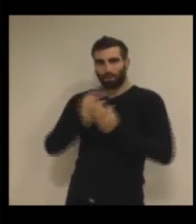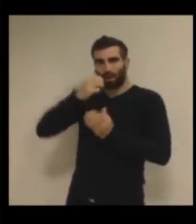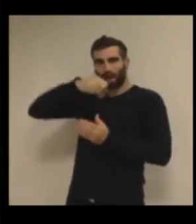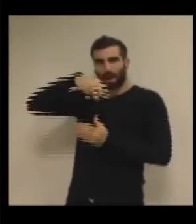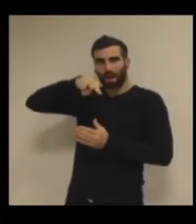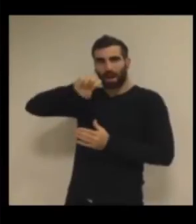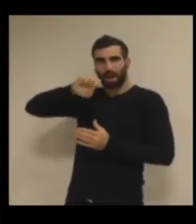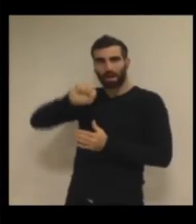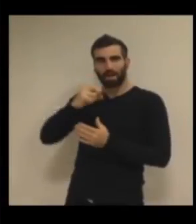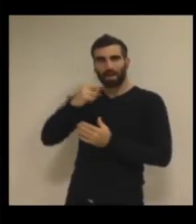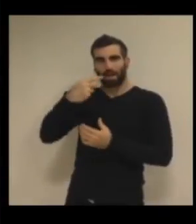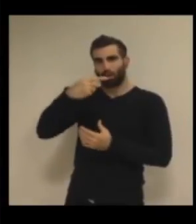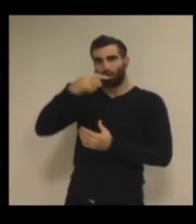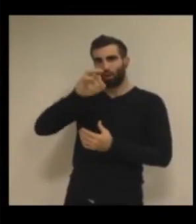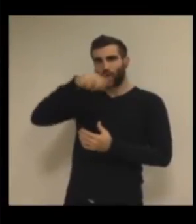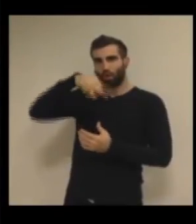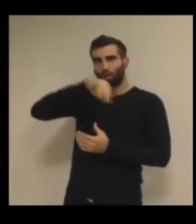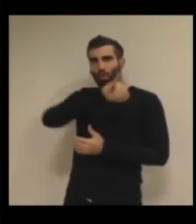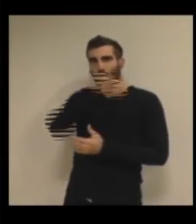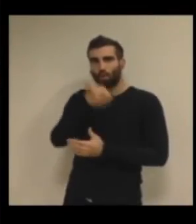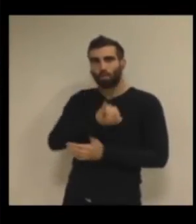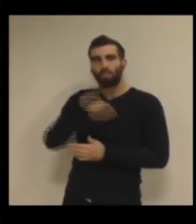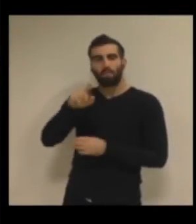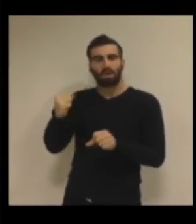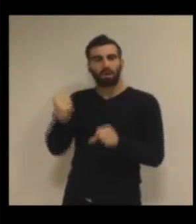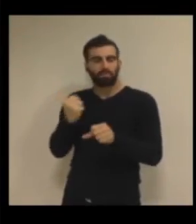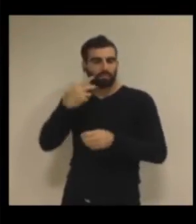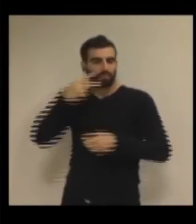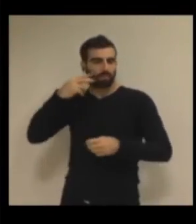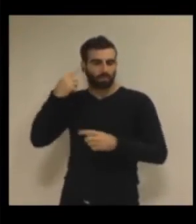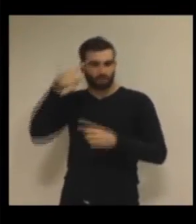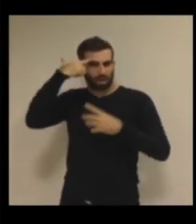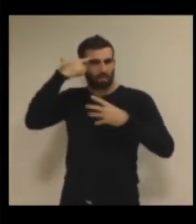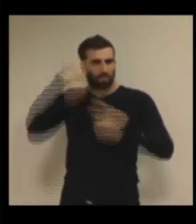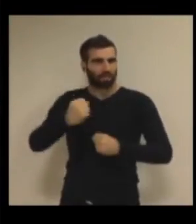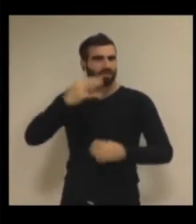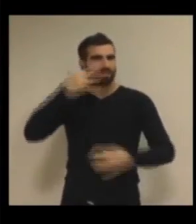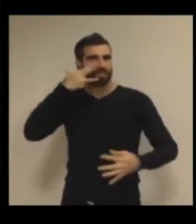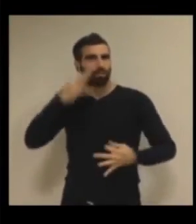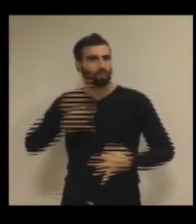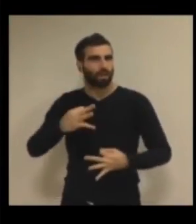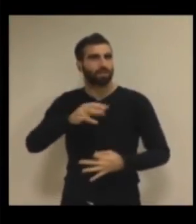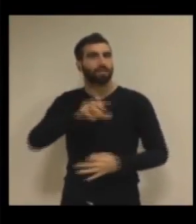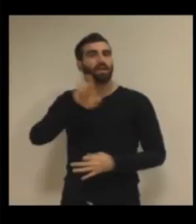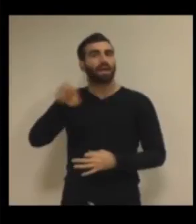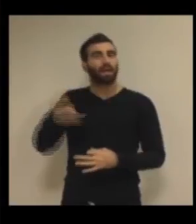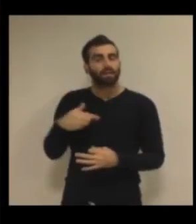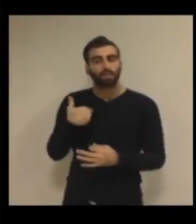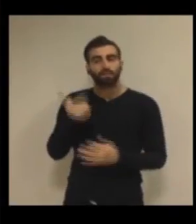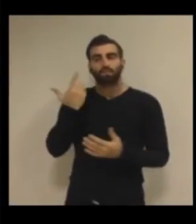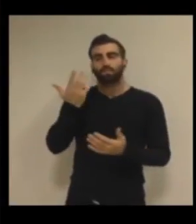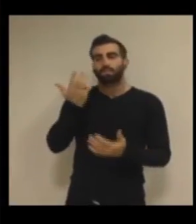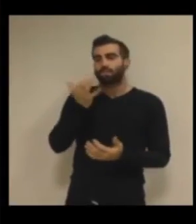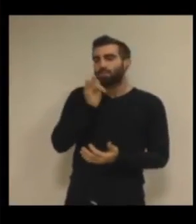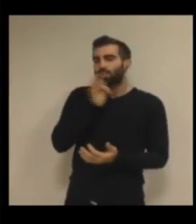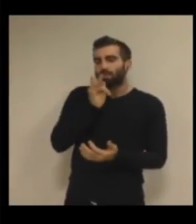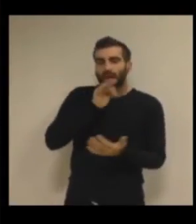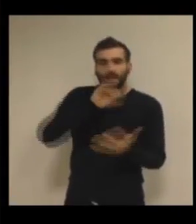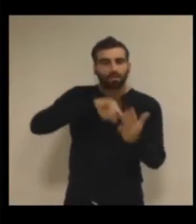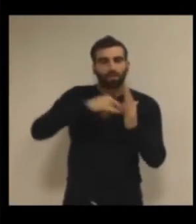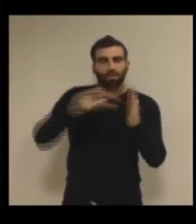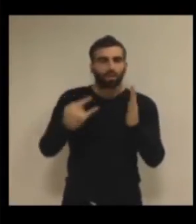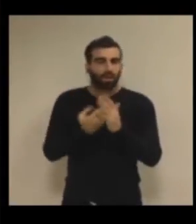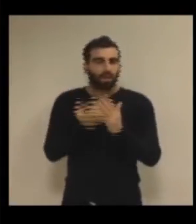digamos, de seguridad, que es una experta en ese tema, pues todavía se enfrenta a problemas tecnológicos no resueltos al 100%, ¿eh? Porque